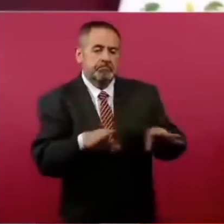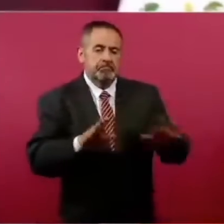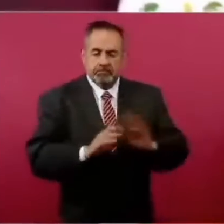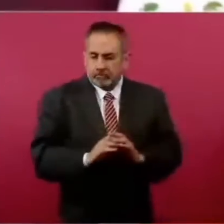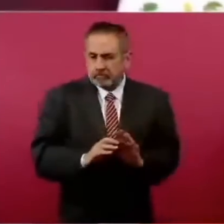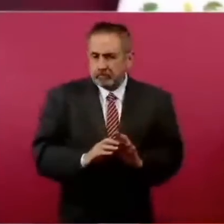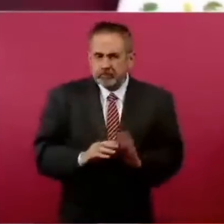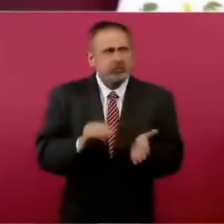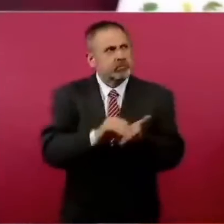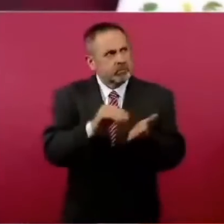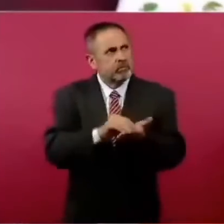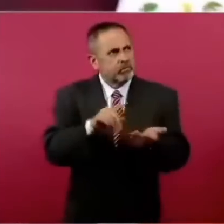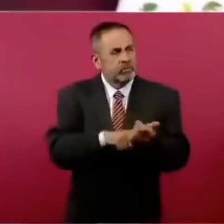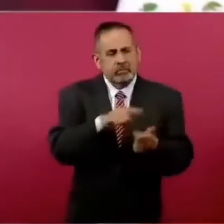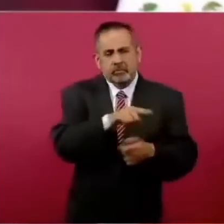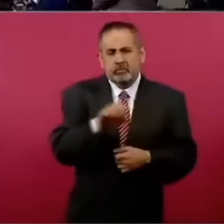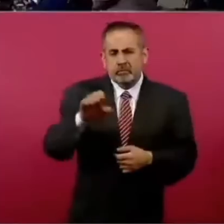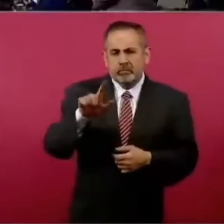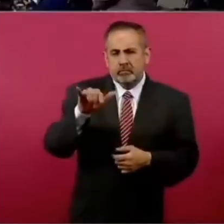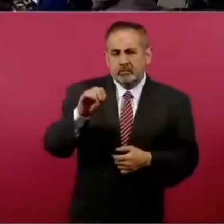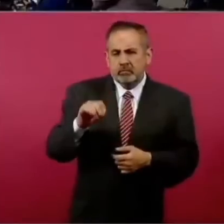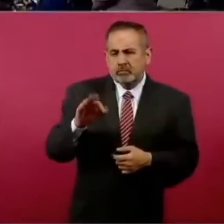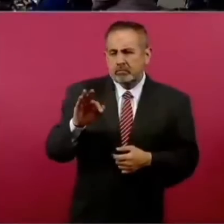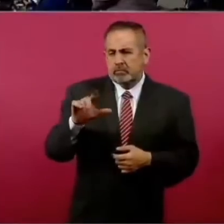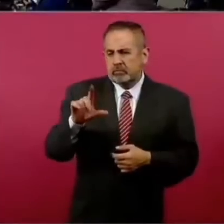Bueno, todavía está ahí Helio Flores.